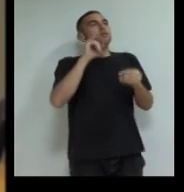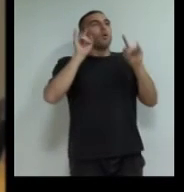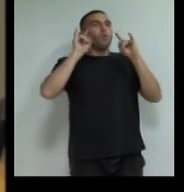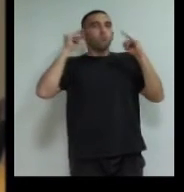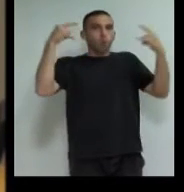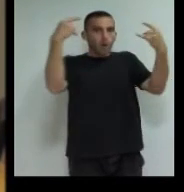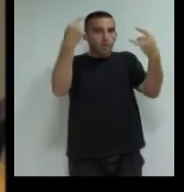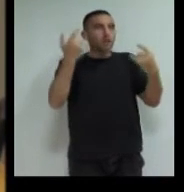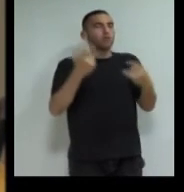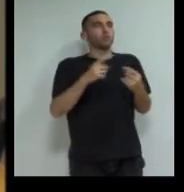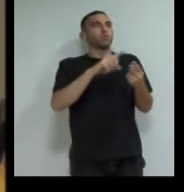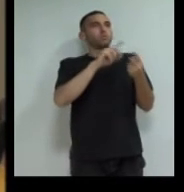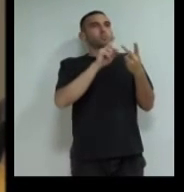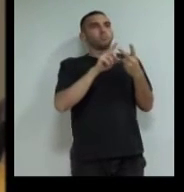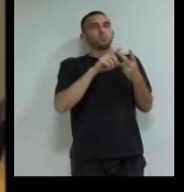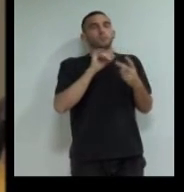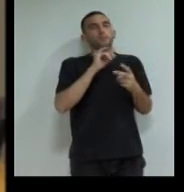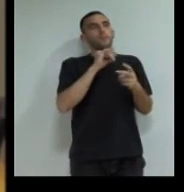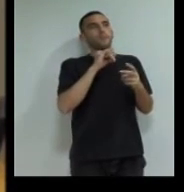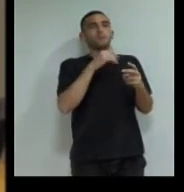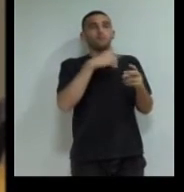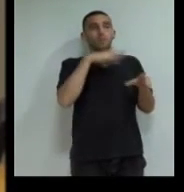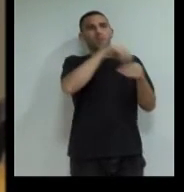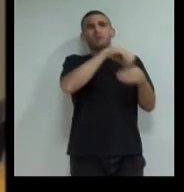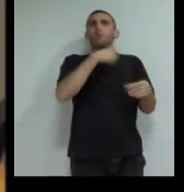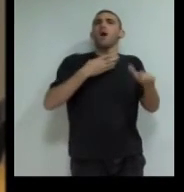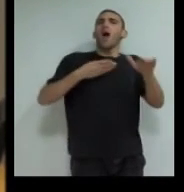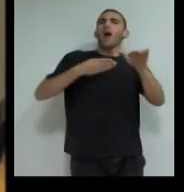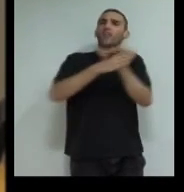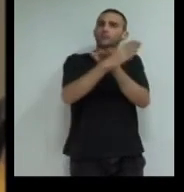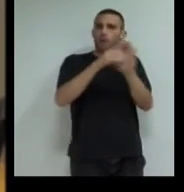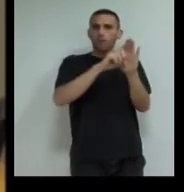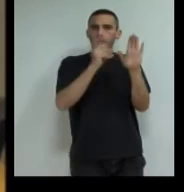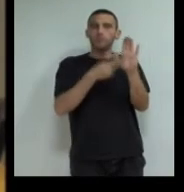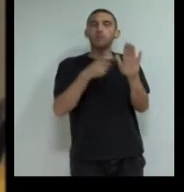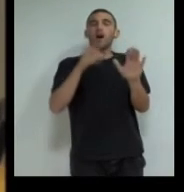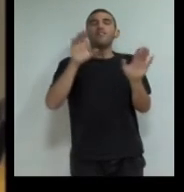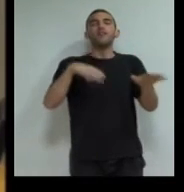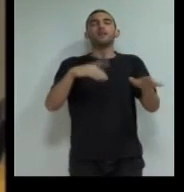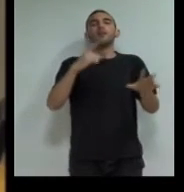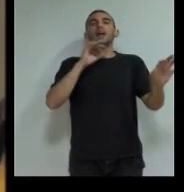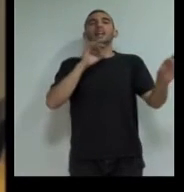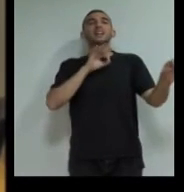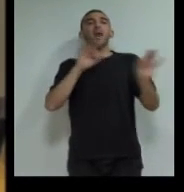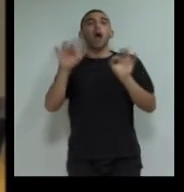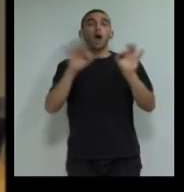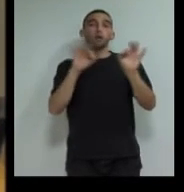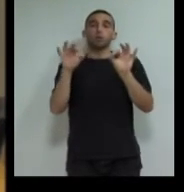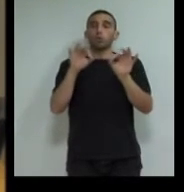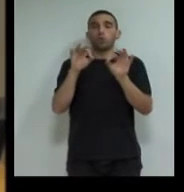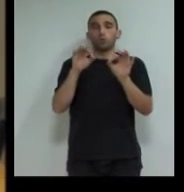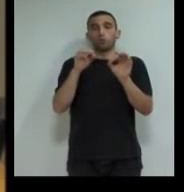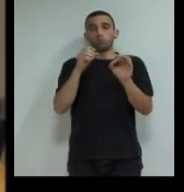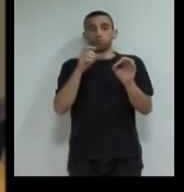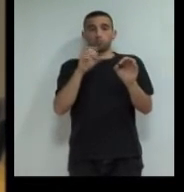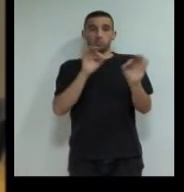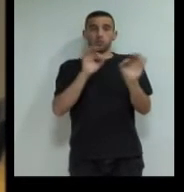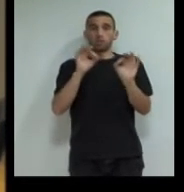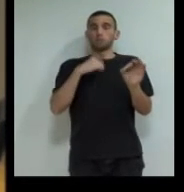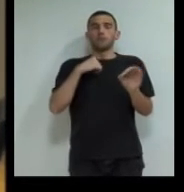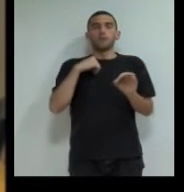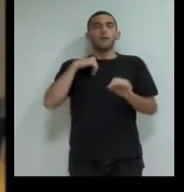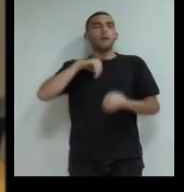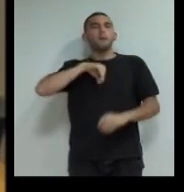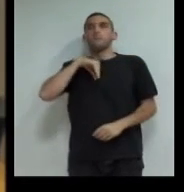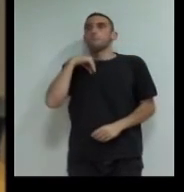final puedes hacerle accesible la instalación. Pero luego al final viene una obra de teatro y a lo mejor resulta que la obra es pasado mañana y te